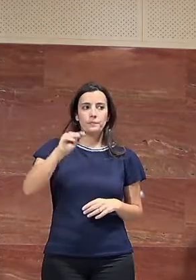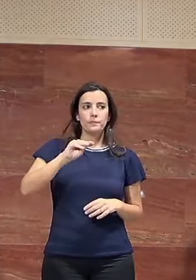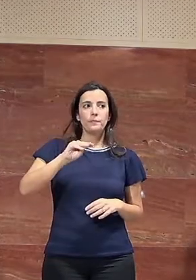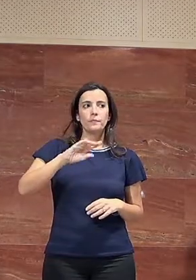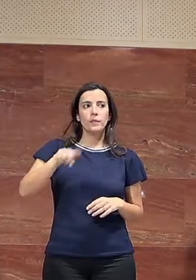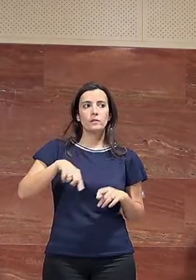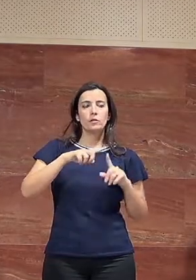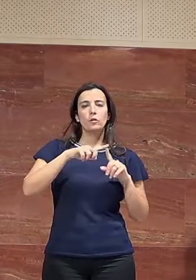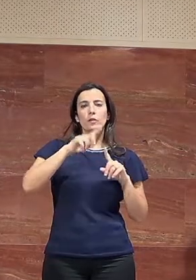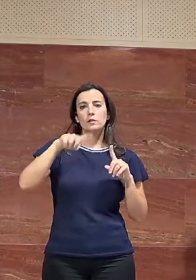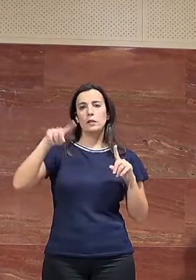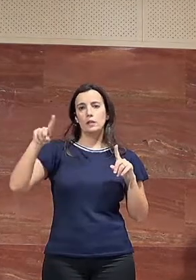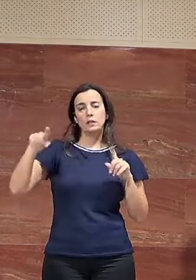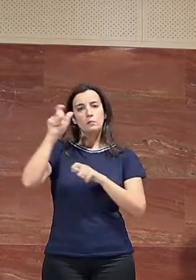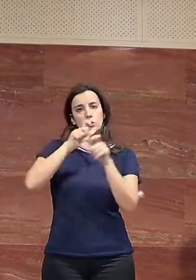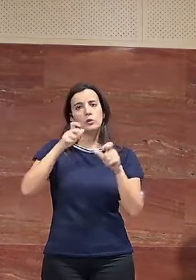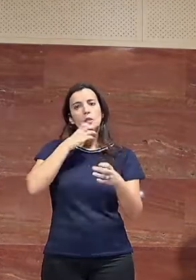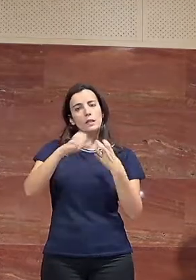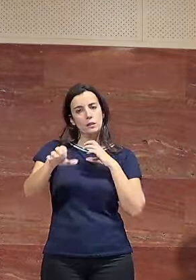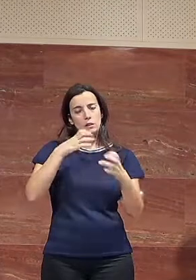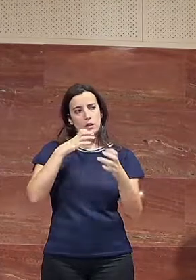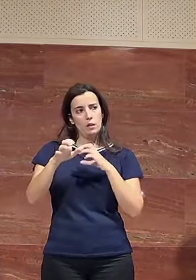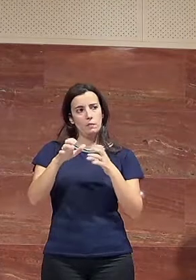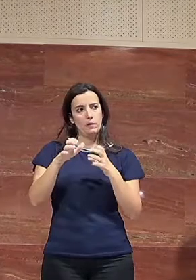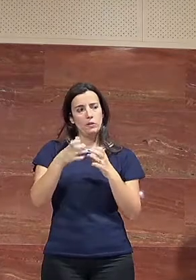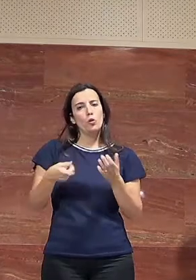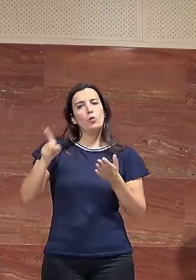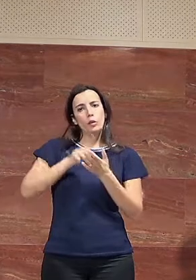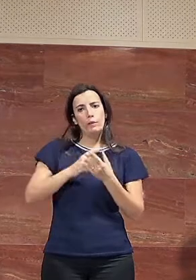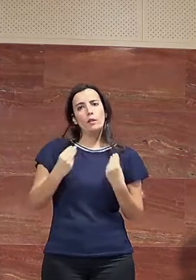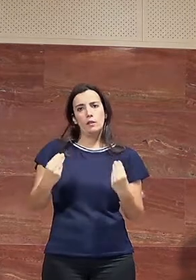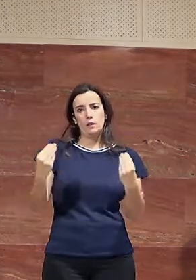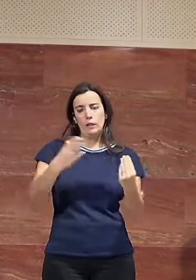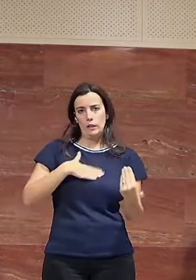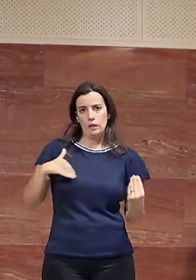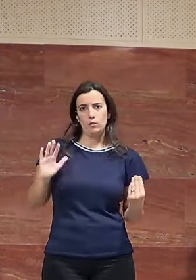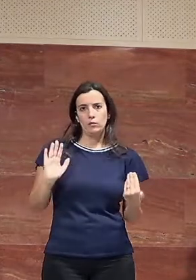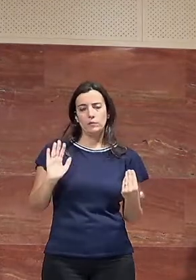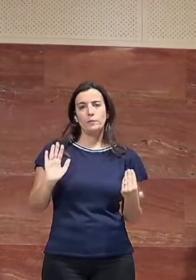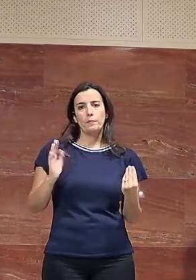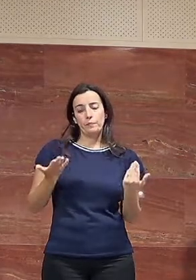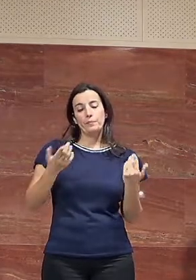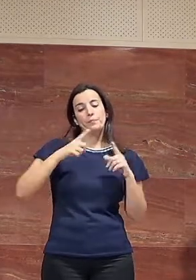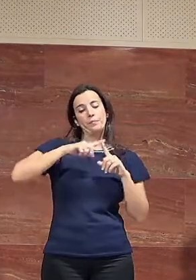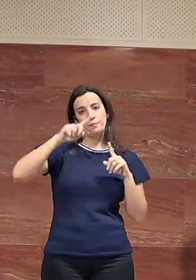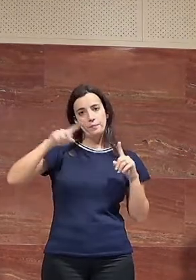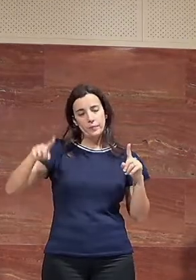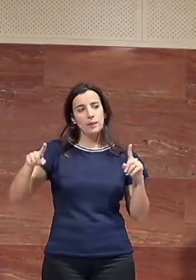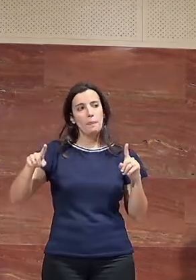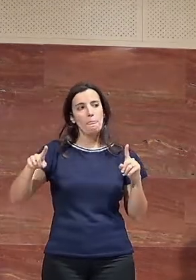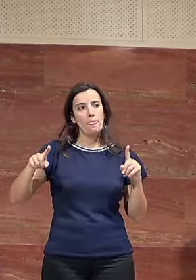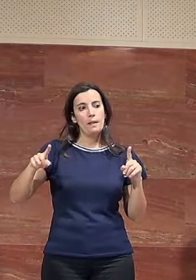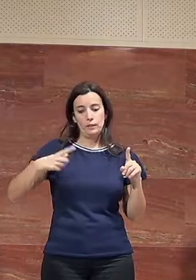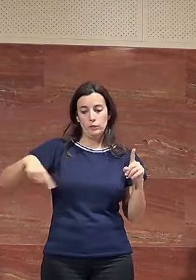las estadísticas de los que reclaman vuelva a ponerme el volardo, hay que mirar también las estadísticas de todos los que se han caído o nos hemos